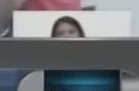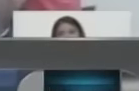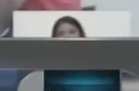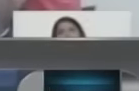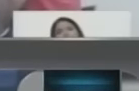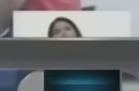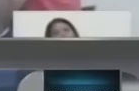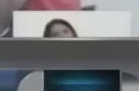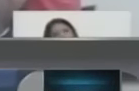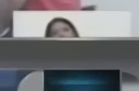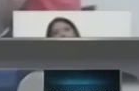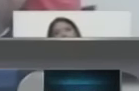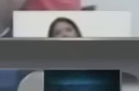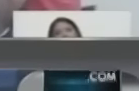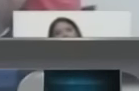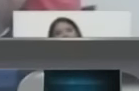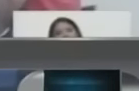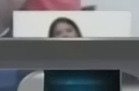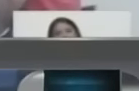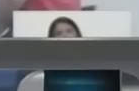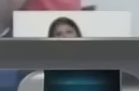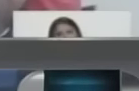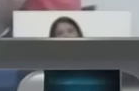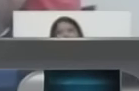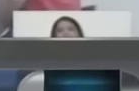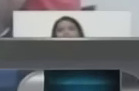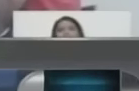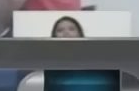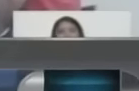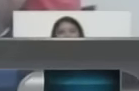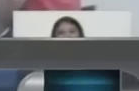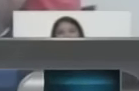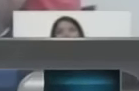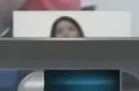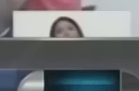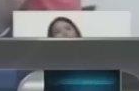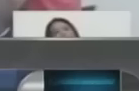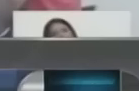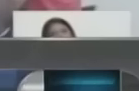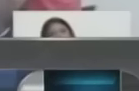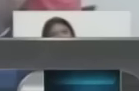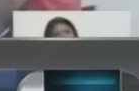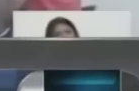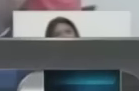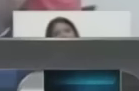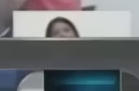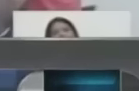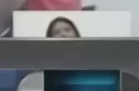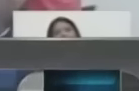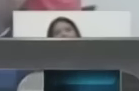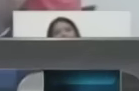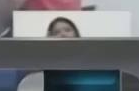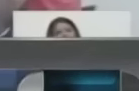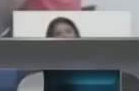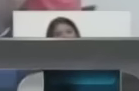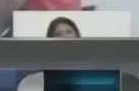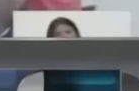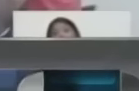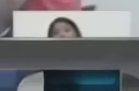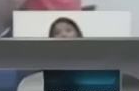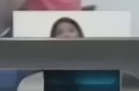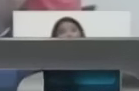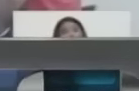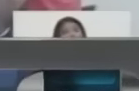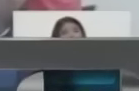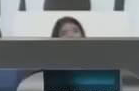Perijá, gerente de abasto Bicentenario de Cabimas y el gerente del abasto Bicentenario Lagunillas, estado Zulia, todos en